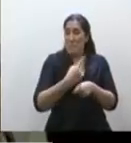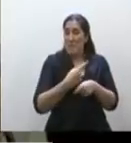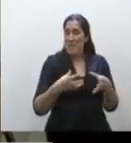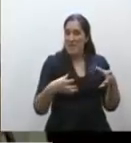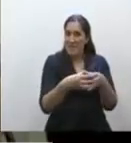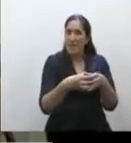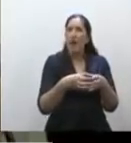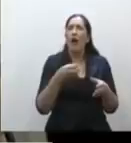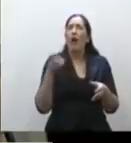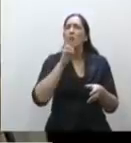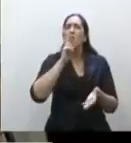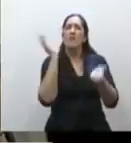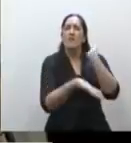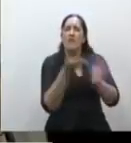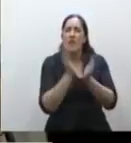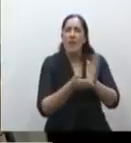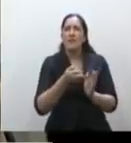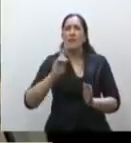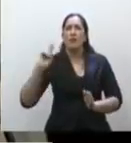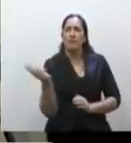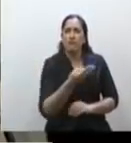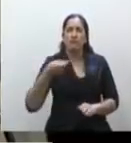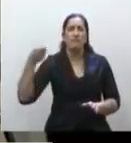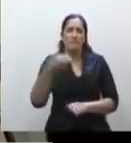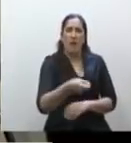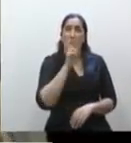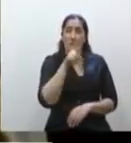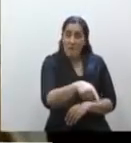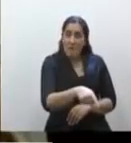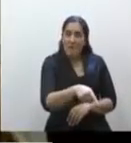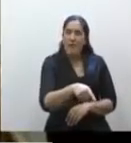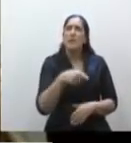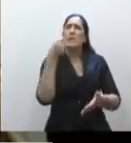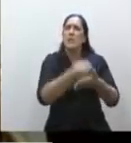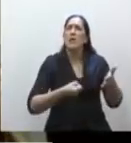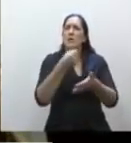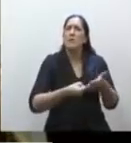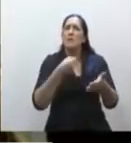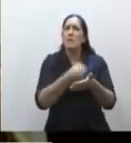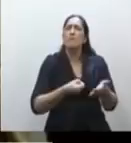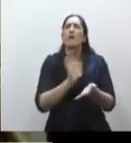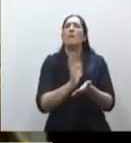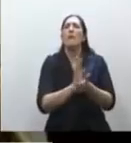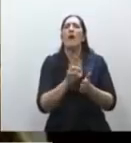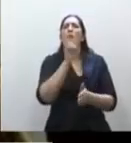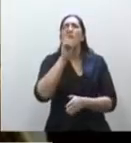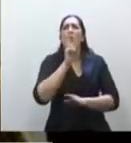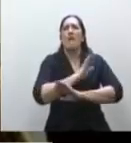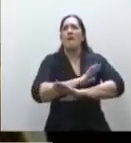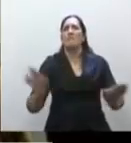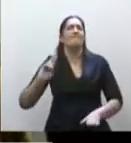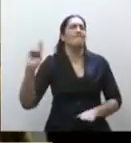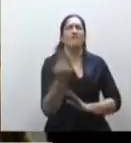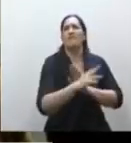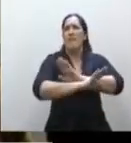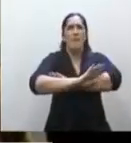con los femicidios, con la violencia de género. Se luchaba porque el Ni Una Menos era ni una mujer más